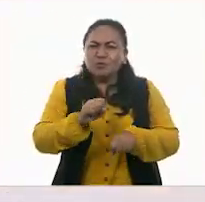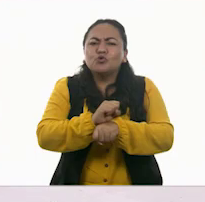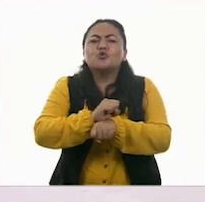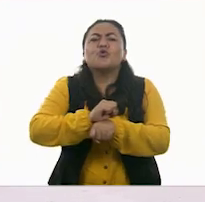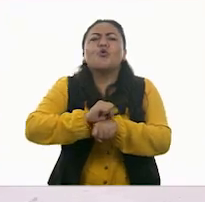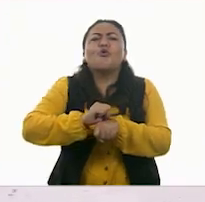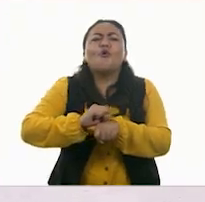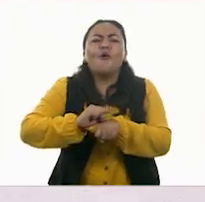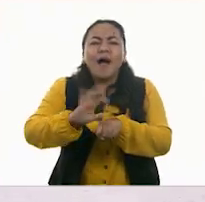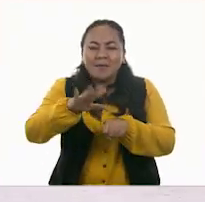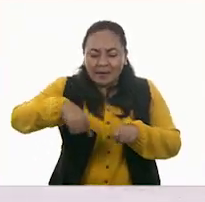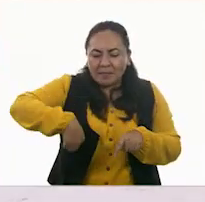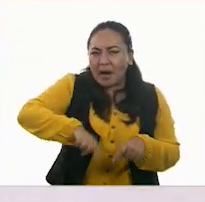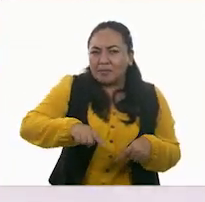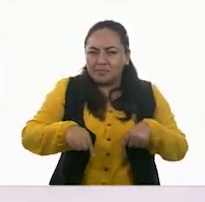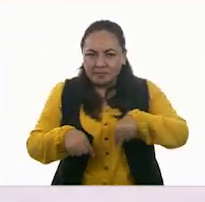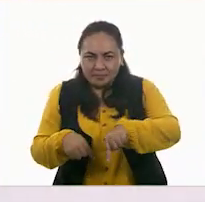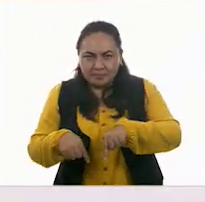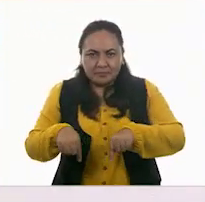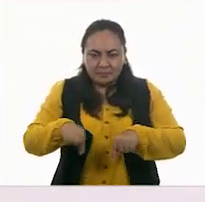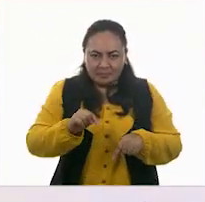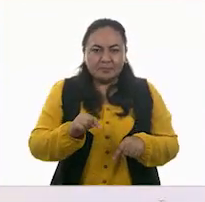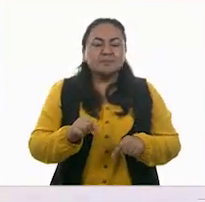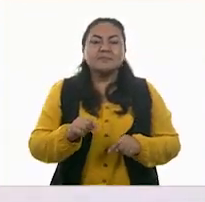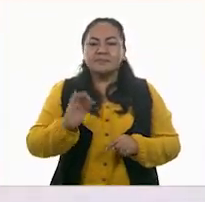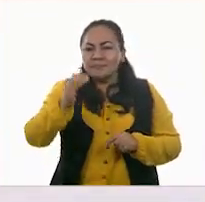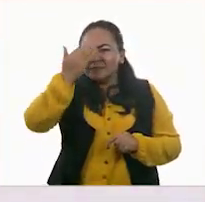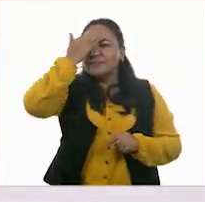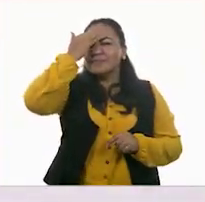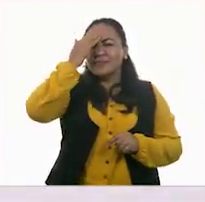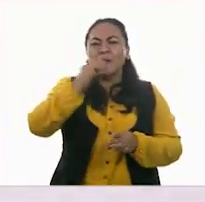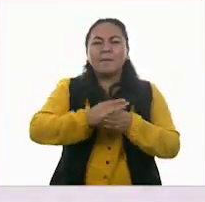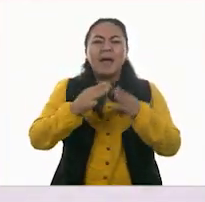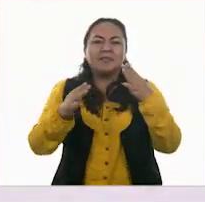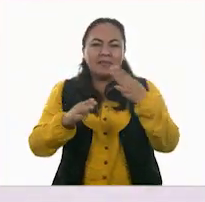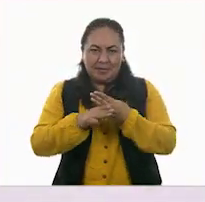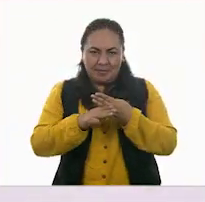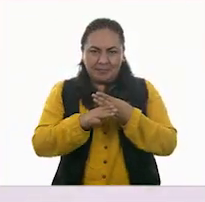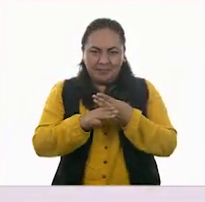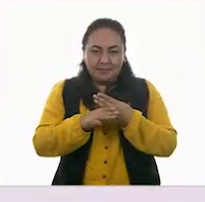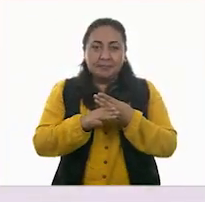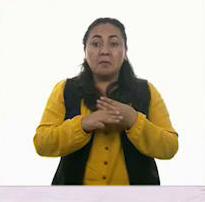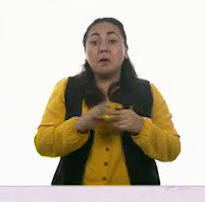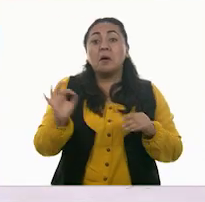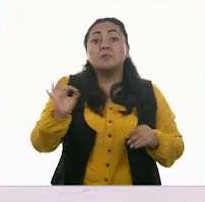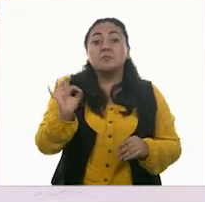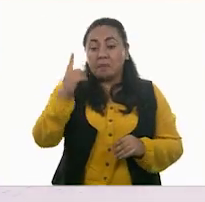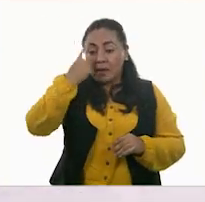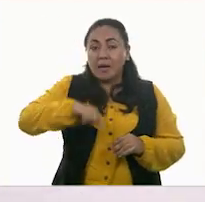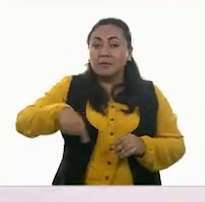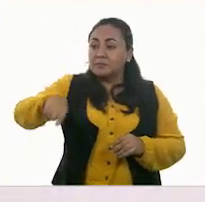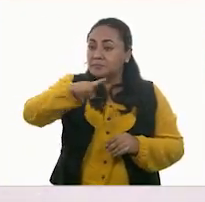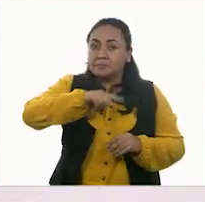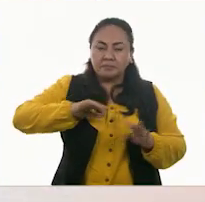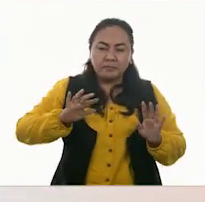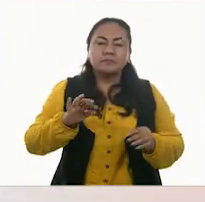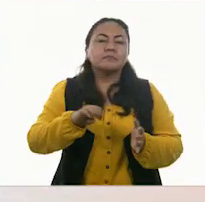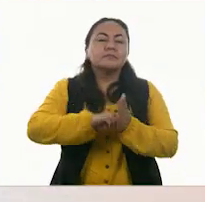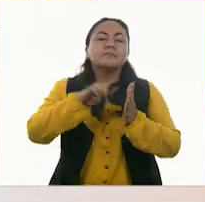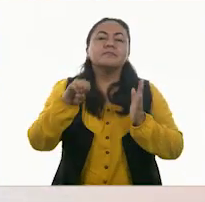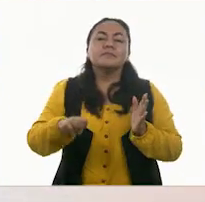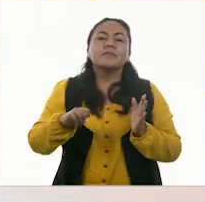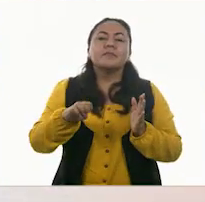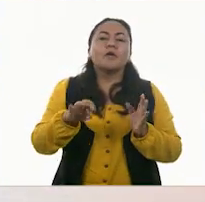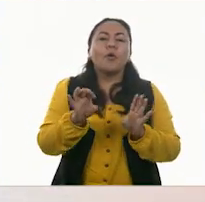pateamos. Estamos conociendo y explorando nuestro material ahí en casa. Tal vez para no dañar los muebles de la casa, esto es como cuando tratan